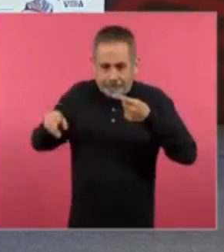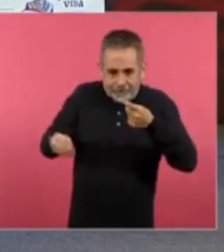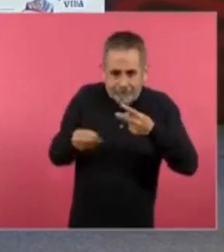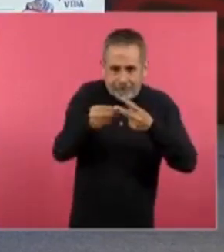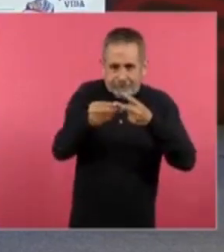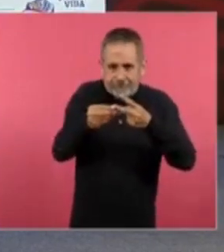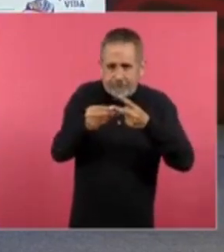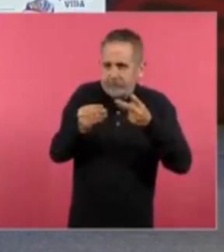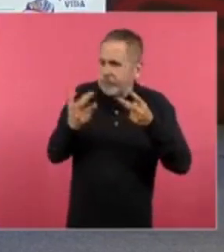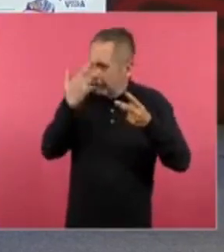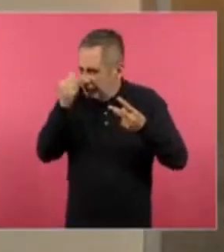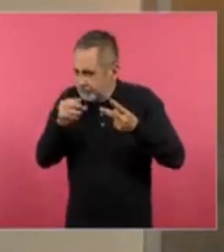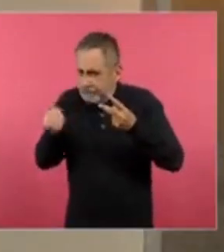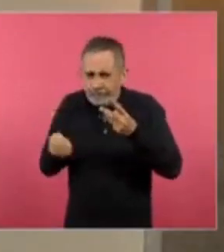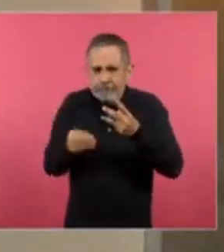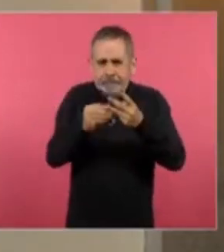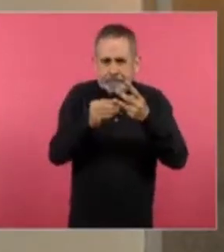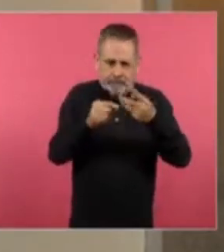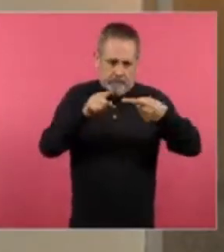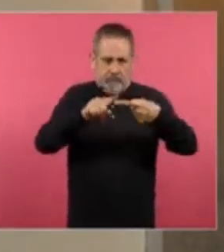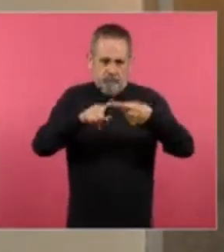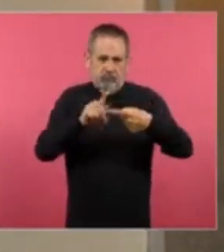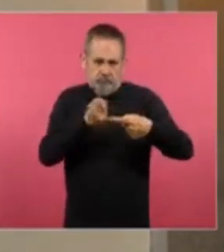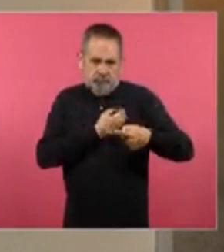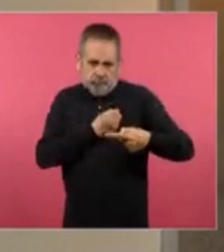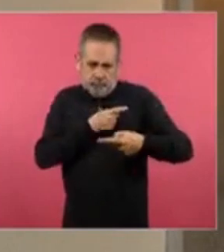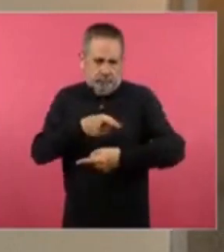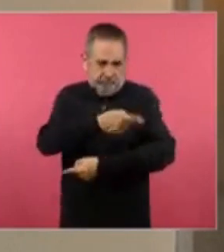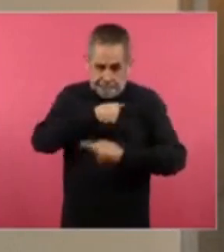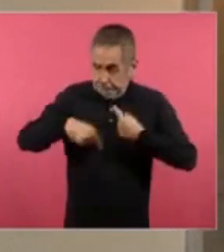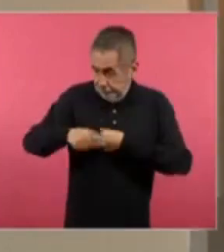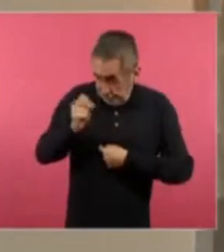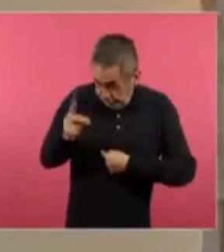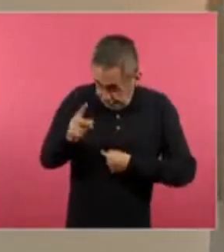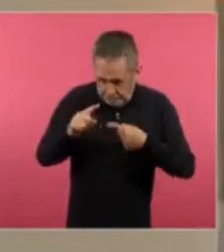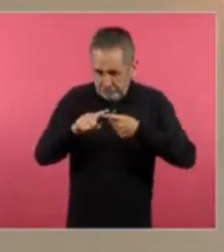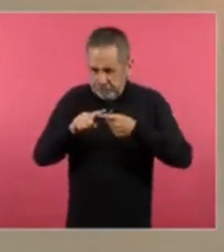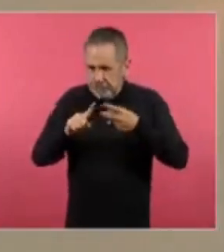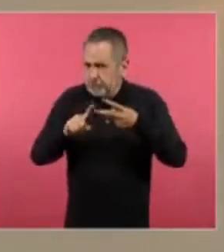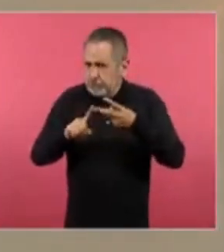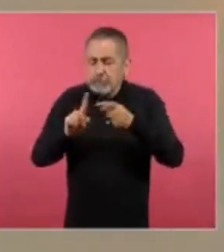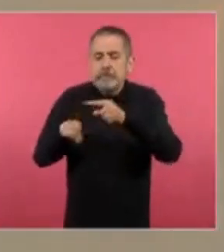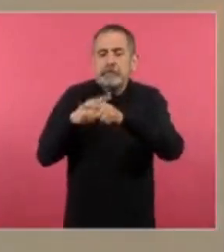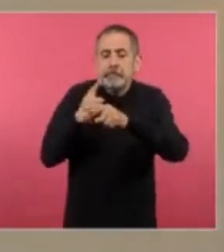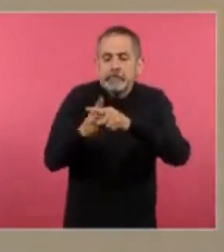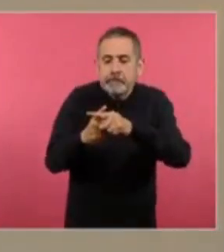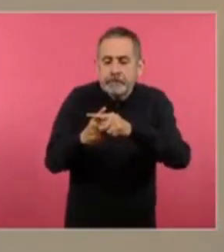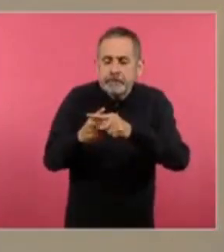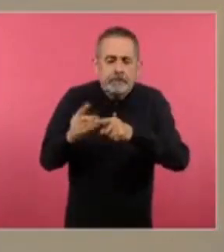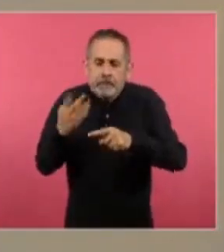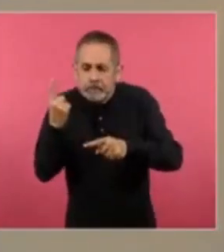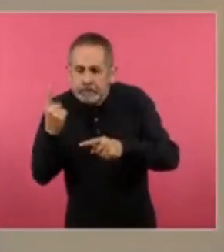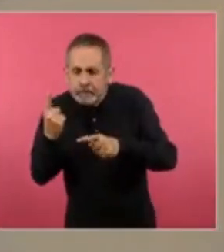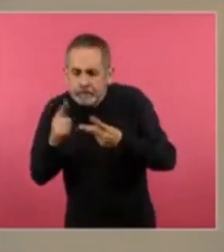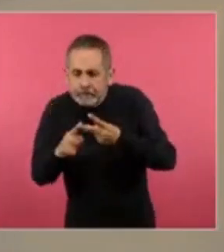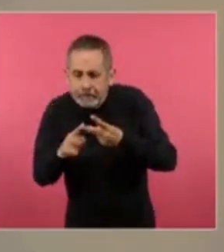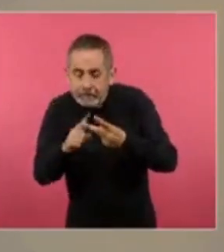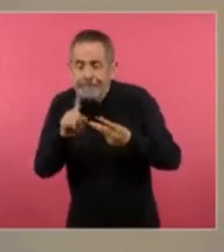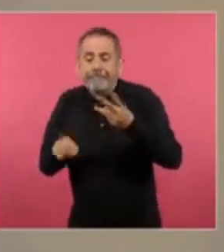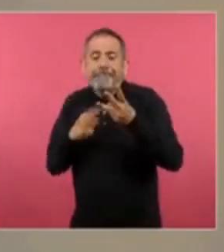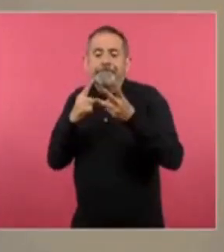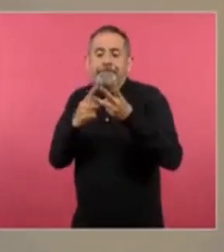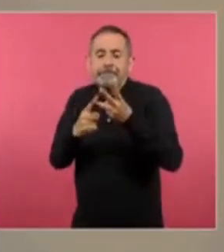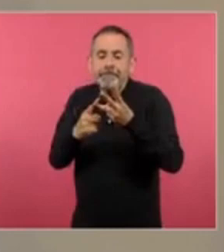un efecto, sino hay varias causas y esto abona al pensamiento complejo. Solemos tener un pensamiento